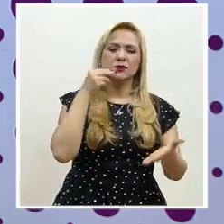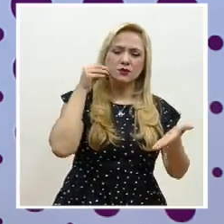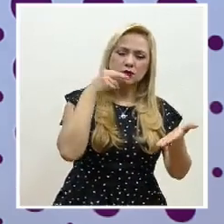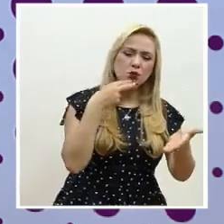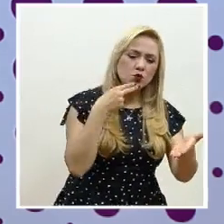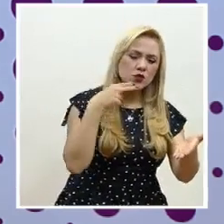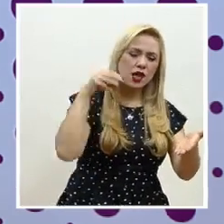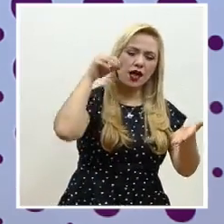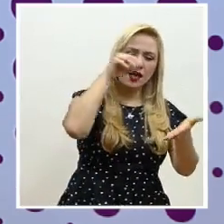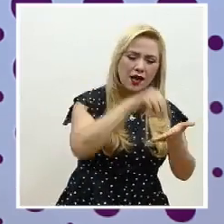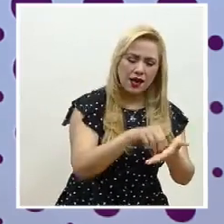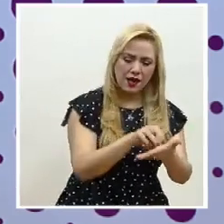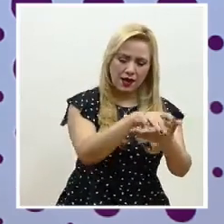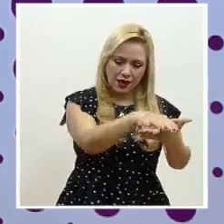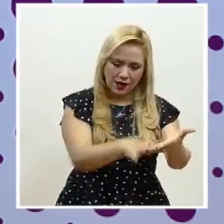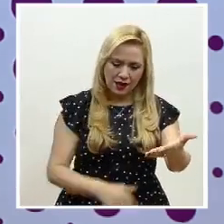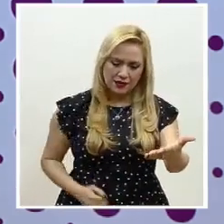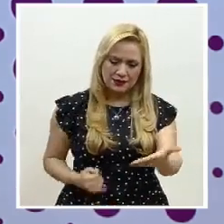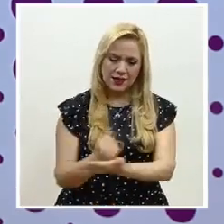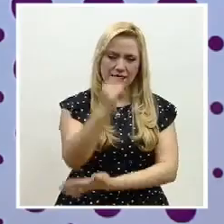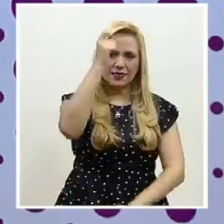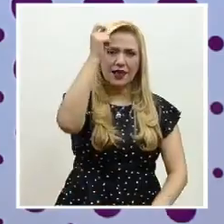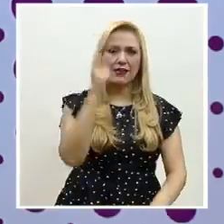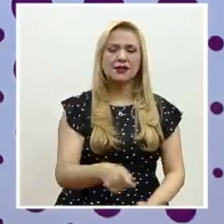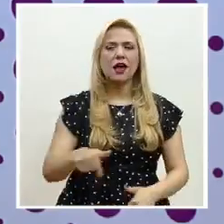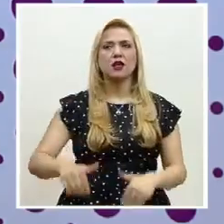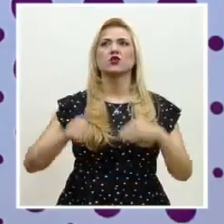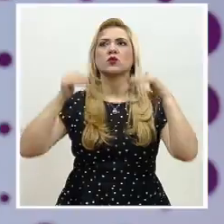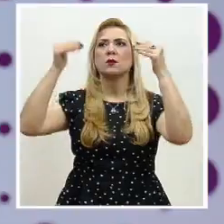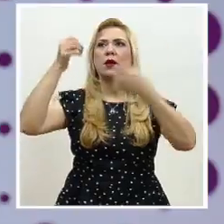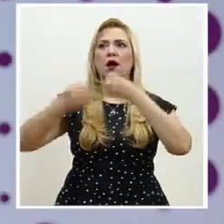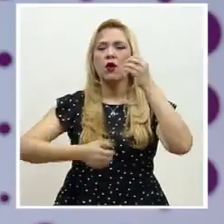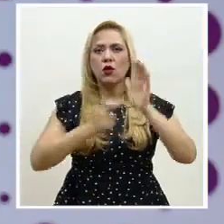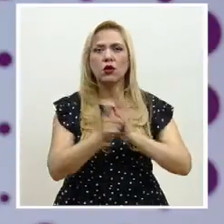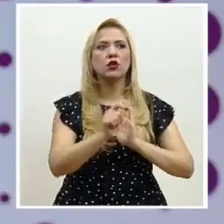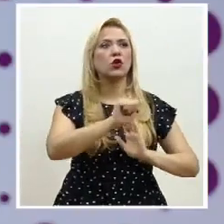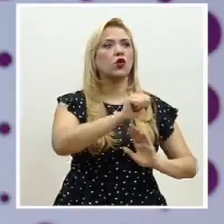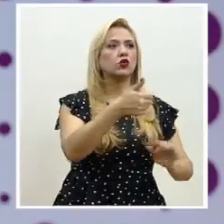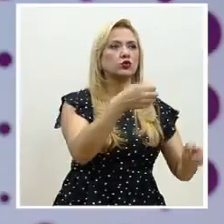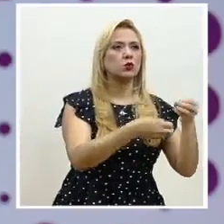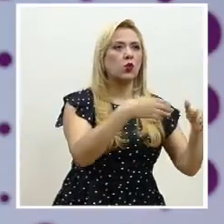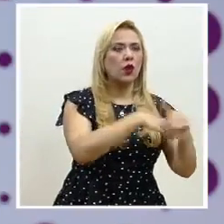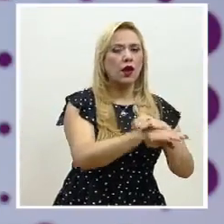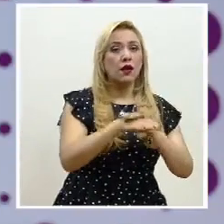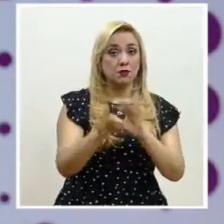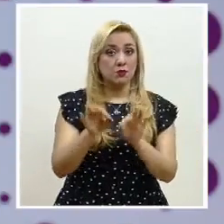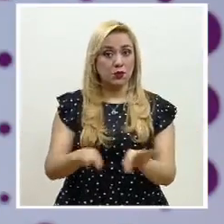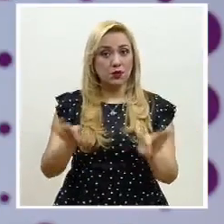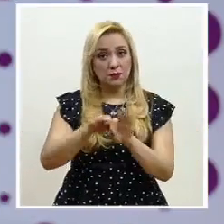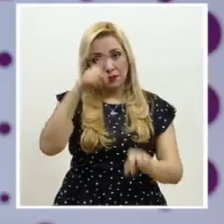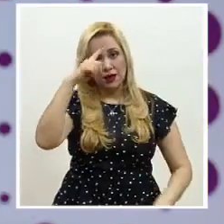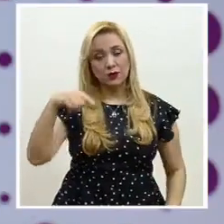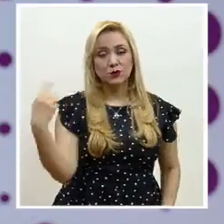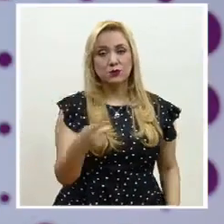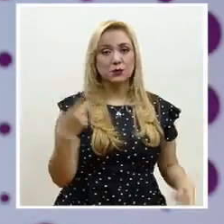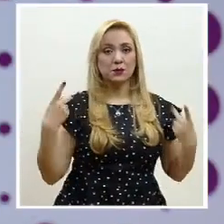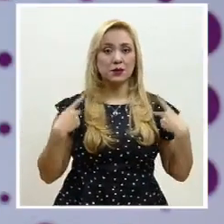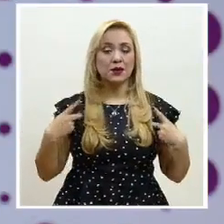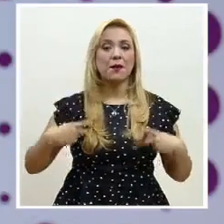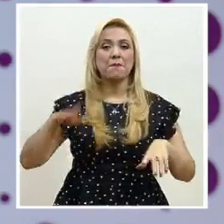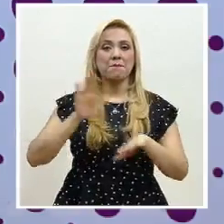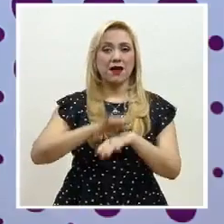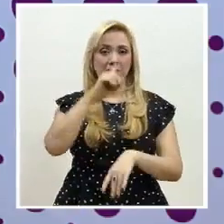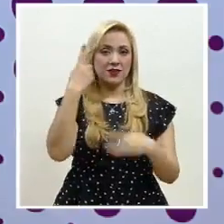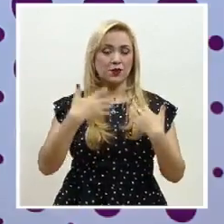o que se está empleando en las sentencias de la Suprema Corte y de otros tribunales. Creo que este es un tema relevante para acercar a la ciudadanía y hacer más fácil